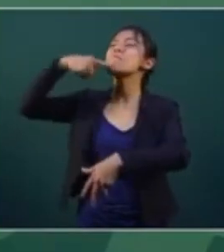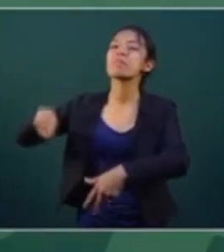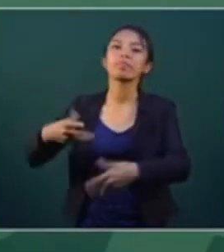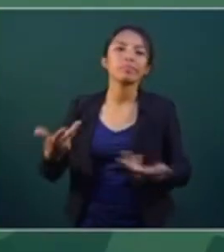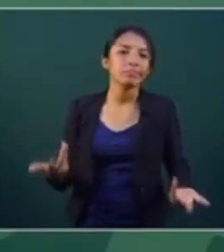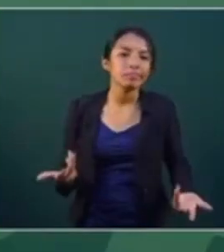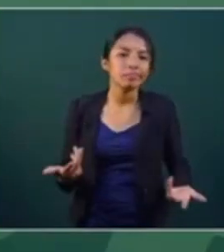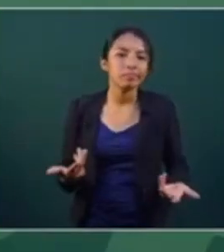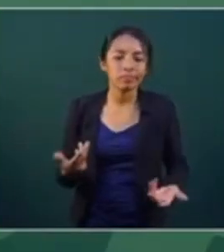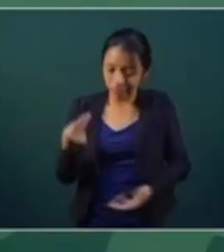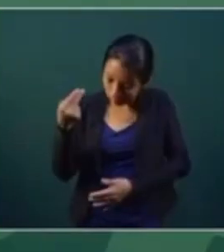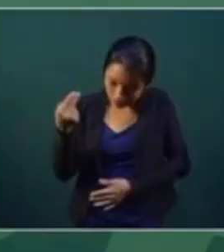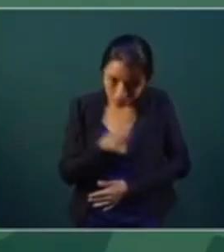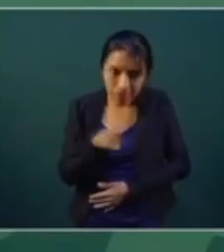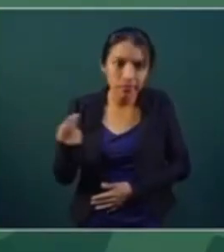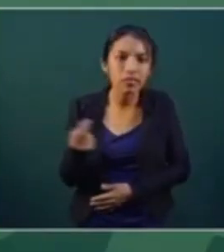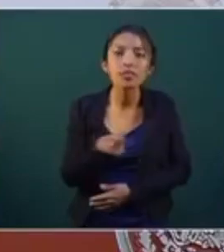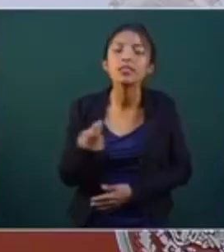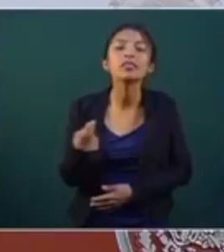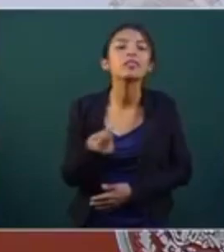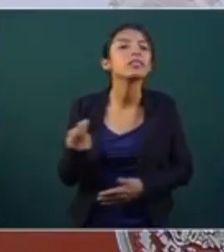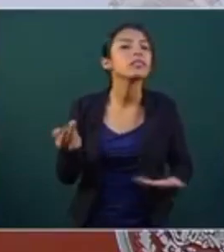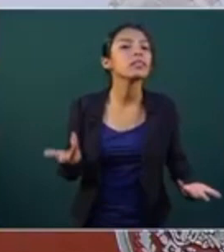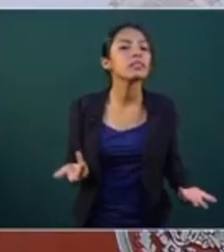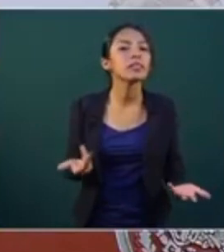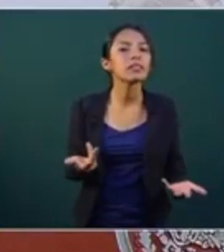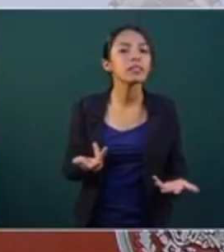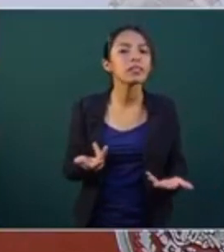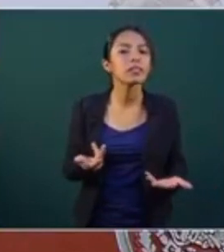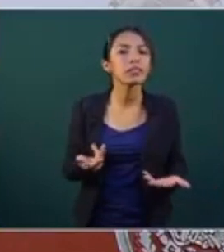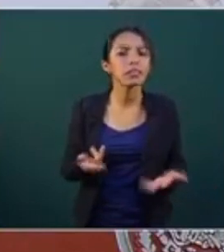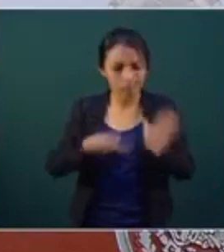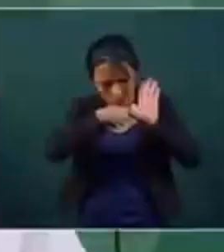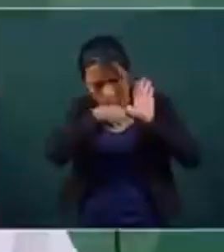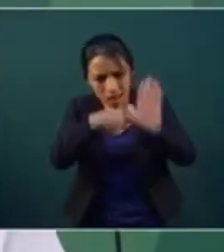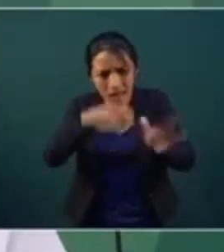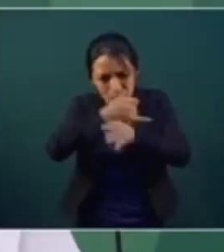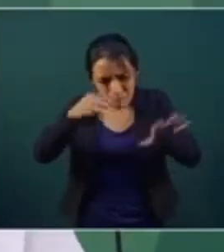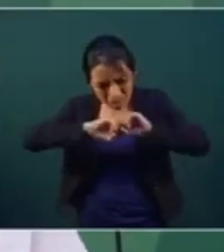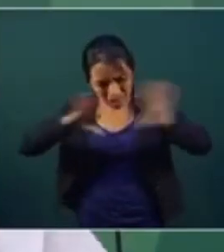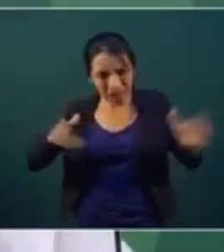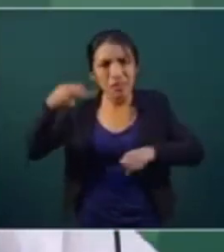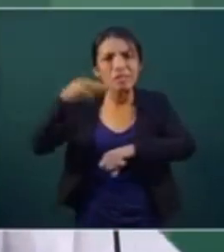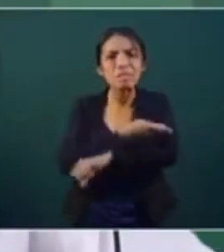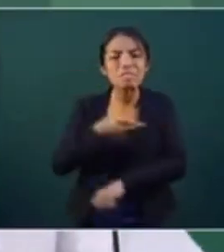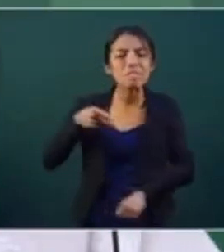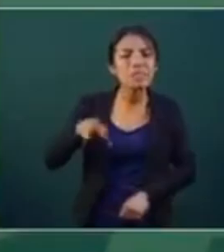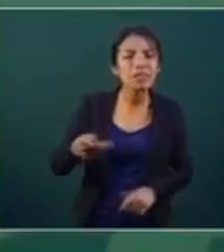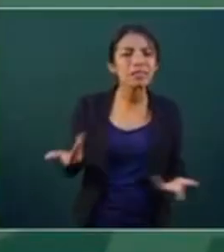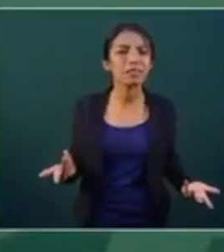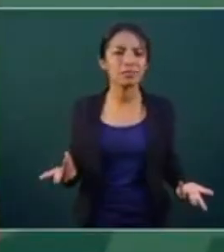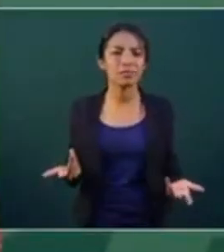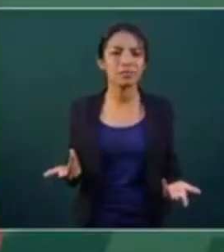Entonces, es necesario que esto se ventile y que no se vea como